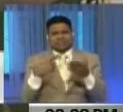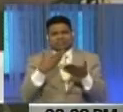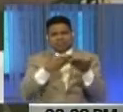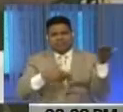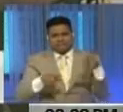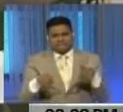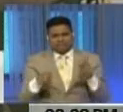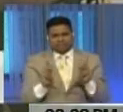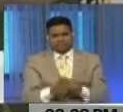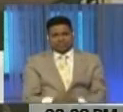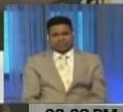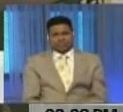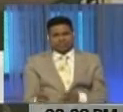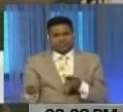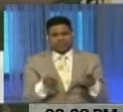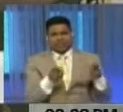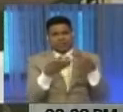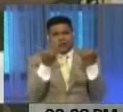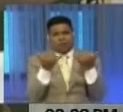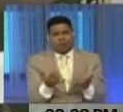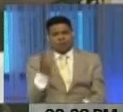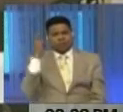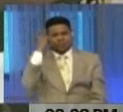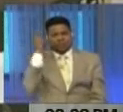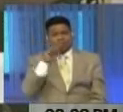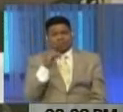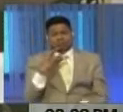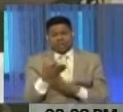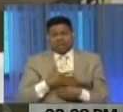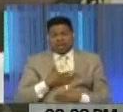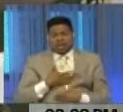Caura. Esto hoy en día no es posible.